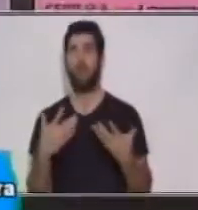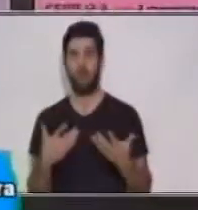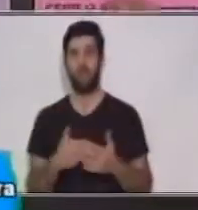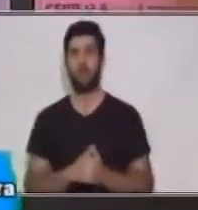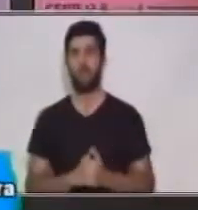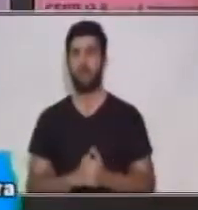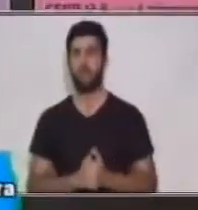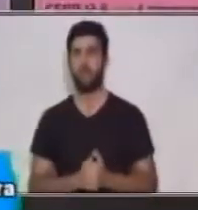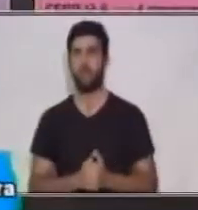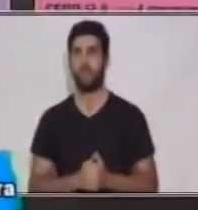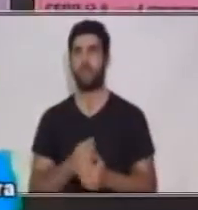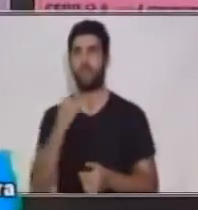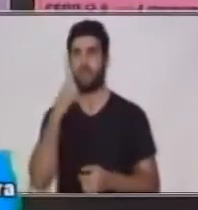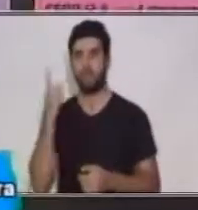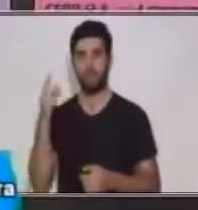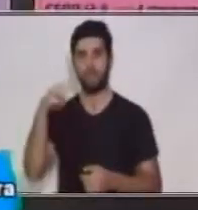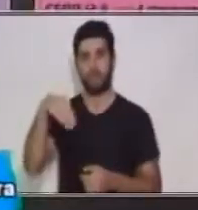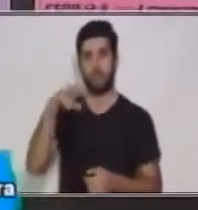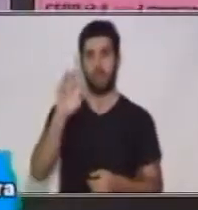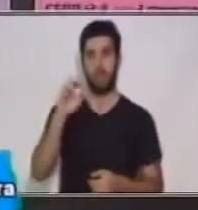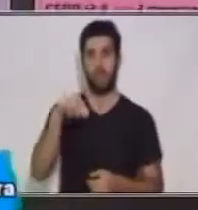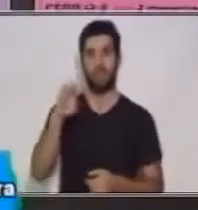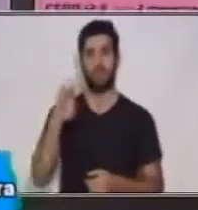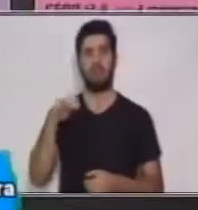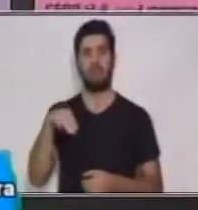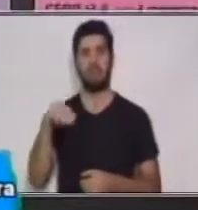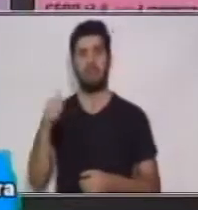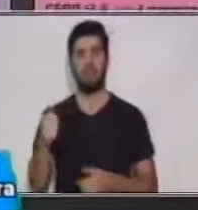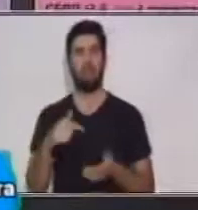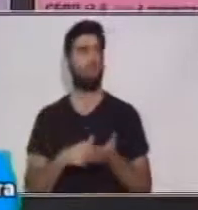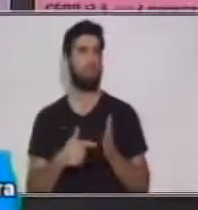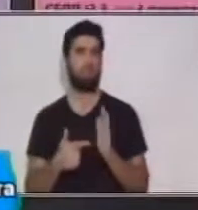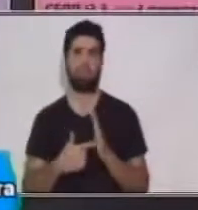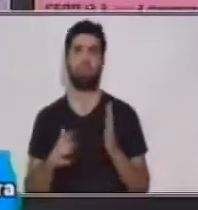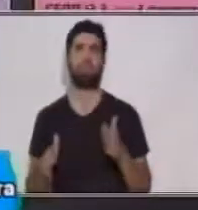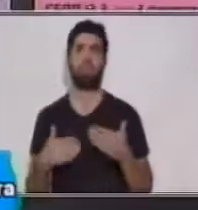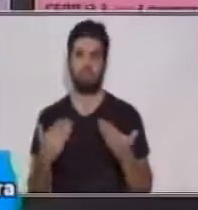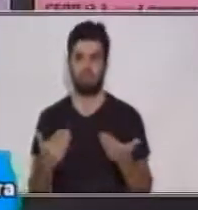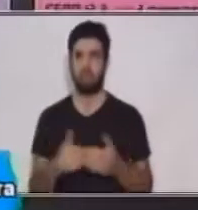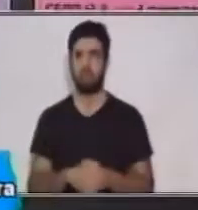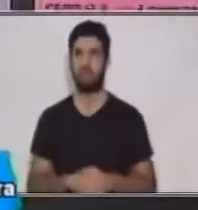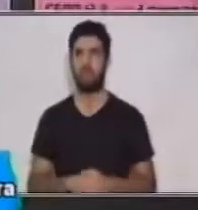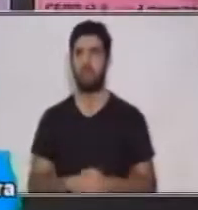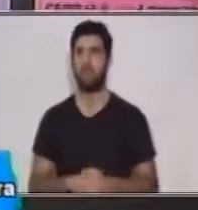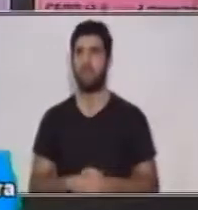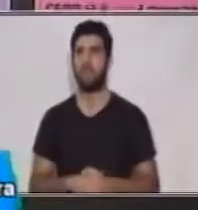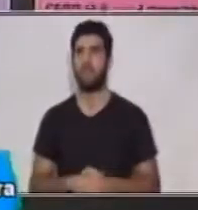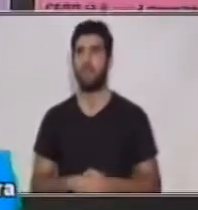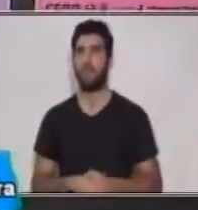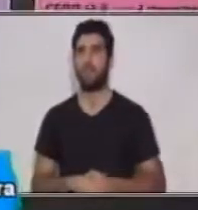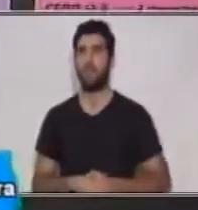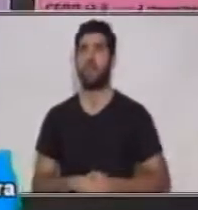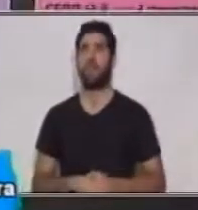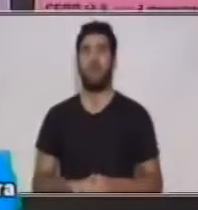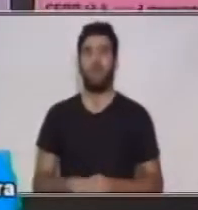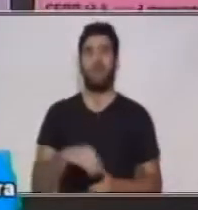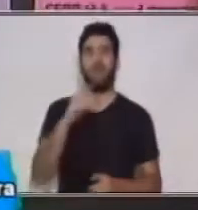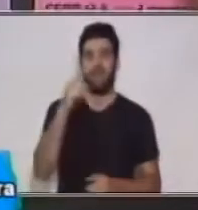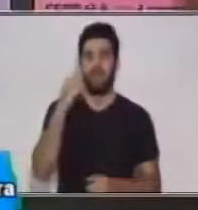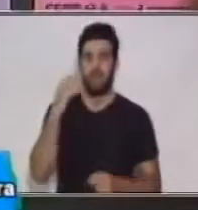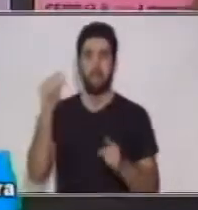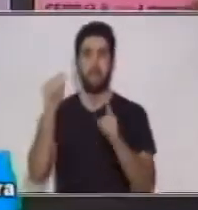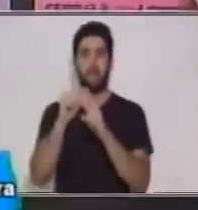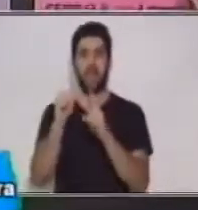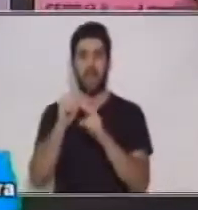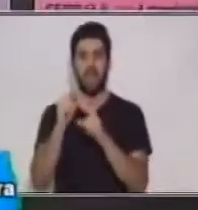morfemas y monemas. Vamos a ver qué es un monema. Muy bien, dice, en la unidad lingüística es